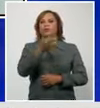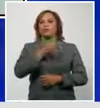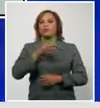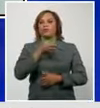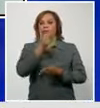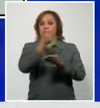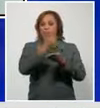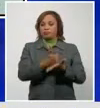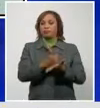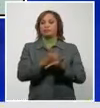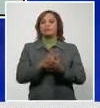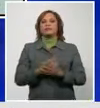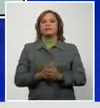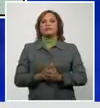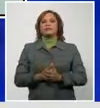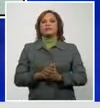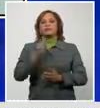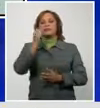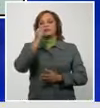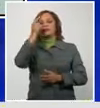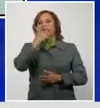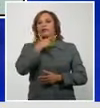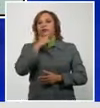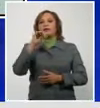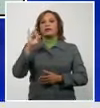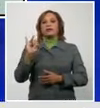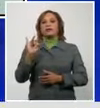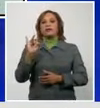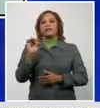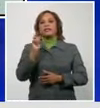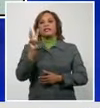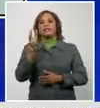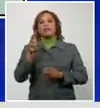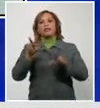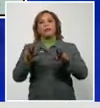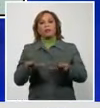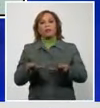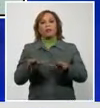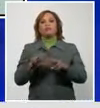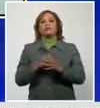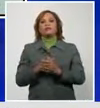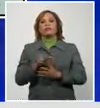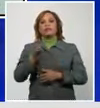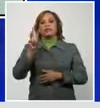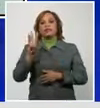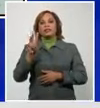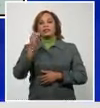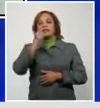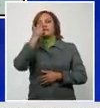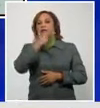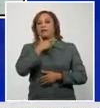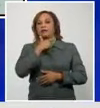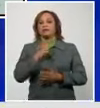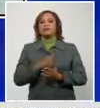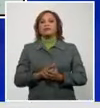Cabecera, Ciego de Ávila 7, 3 de Morón, 3 de Ciego y 1 de